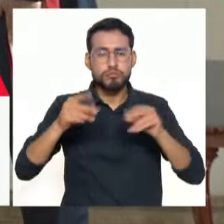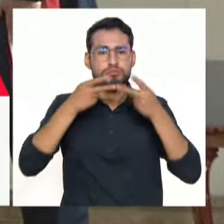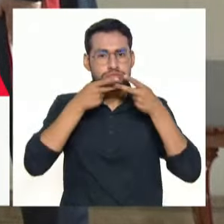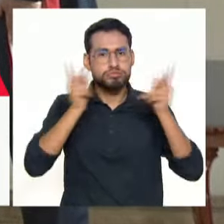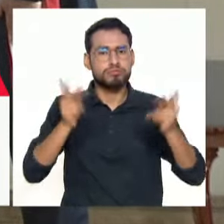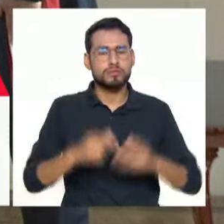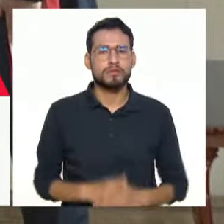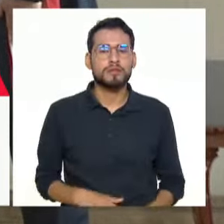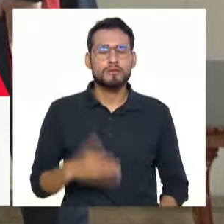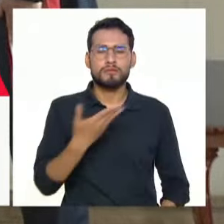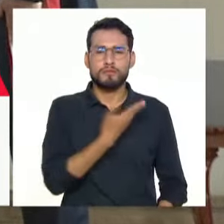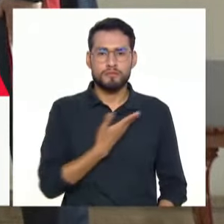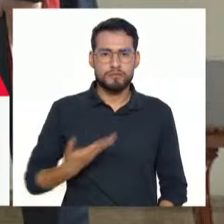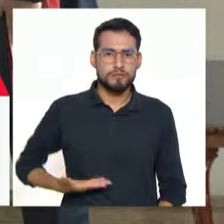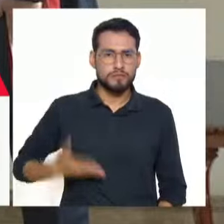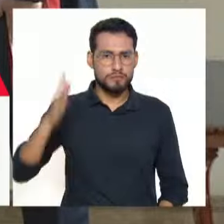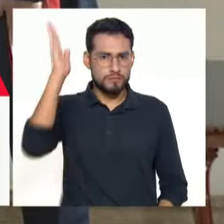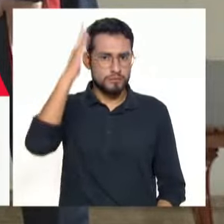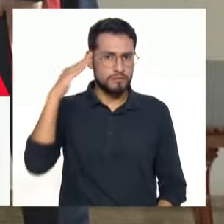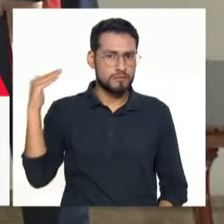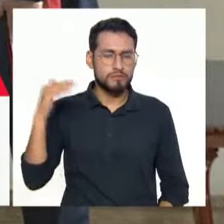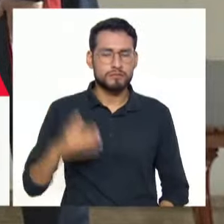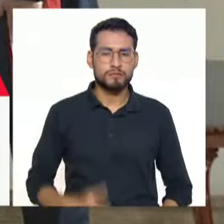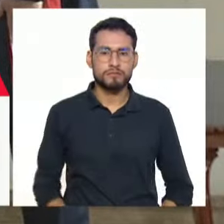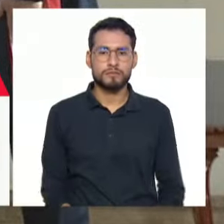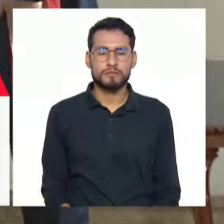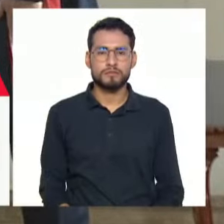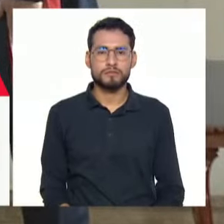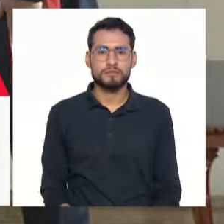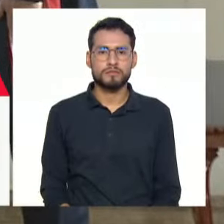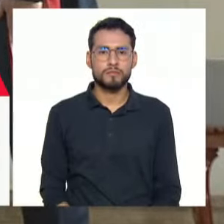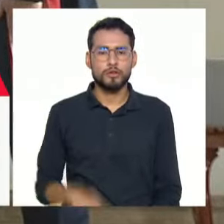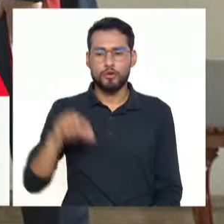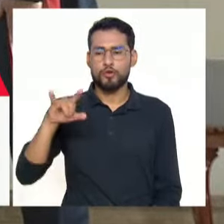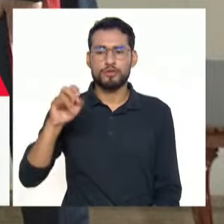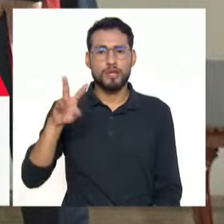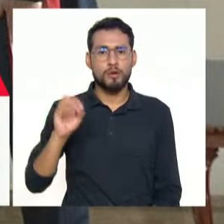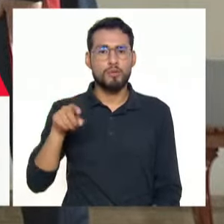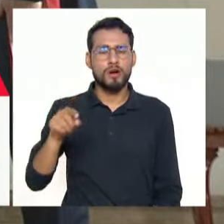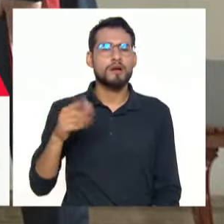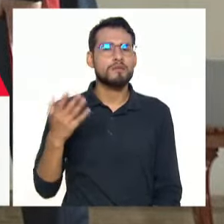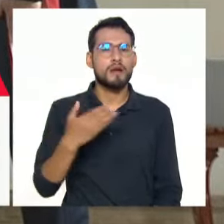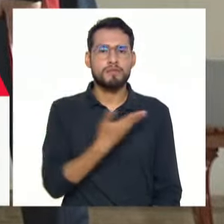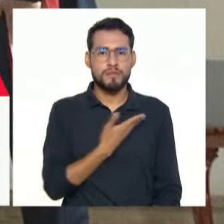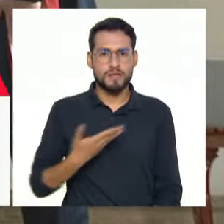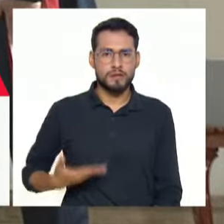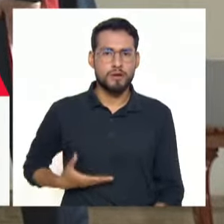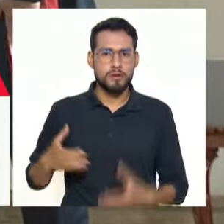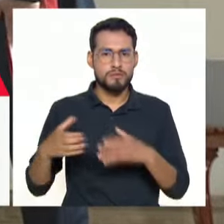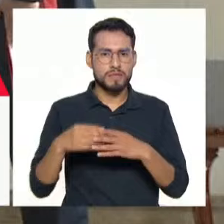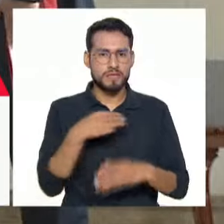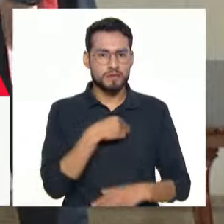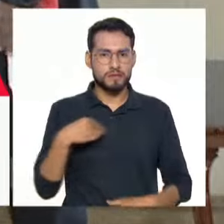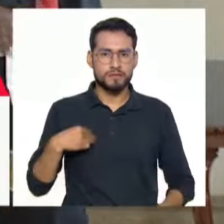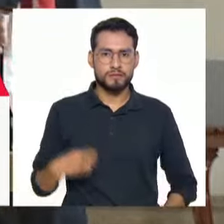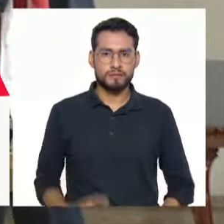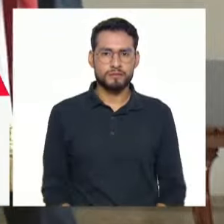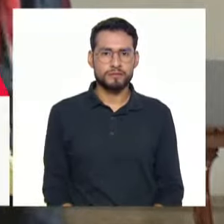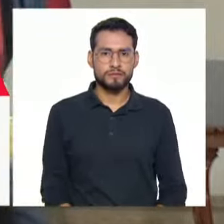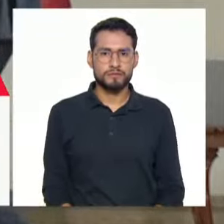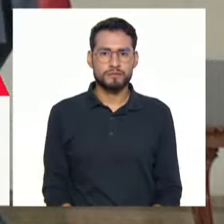publíquese. Dinercilia Boluarte Segarra, Presidenta de la República. Gustavo Lino Adriansén Olaya, Presidente del Consejo de Ministros.